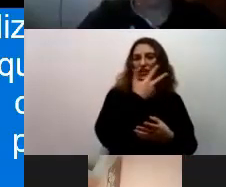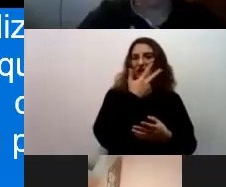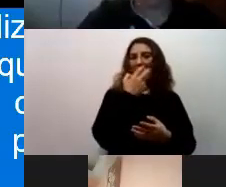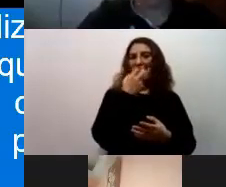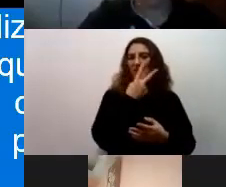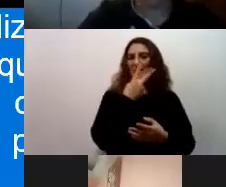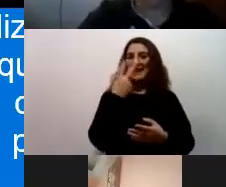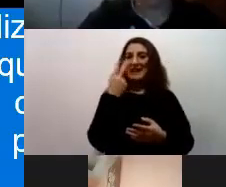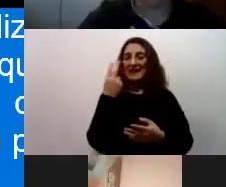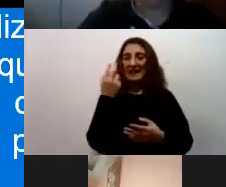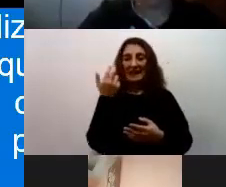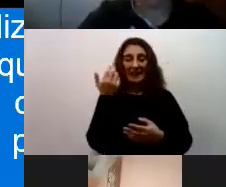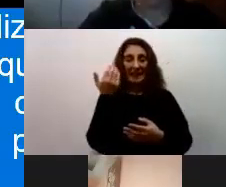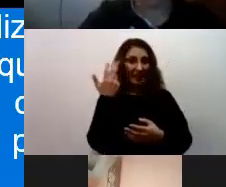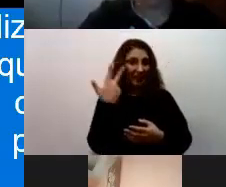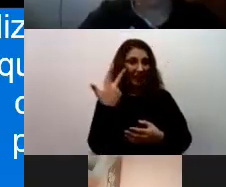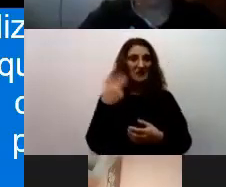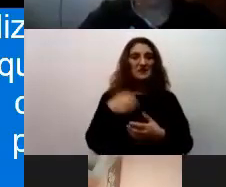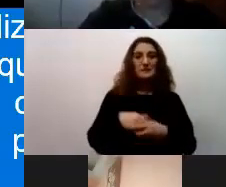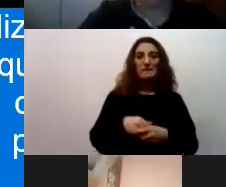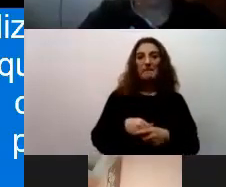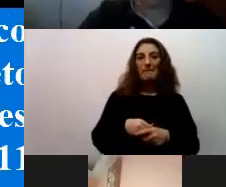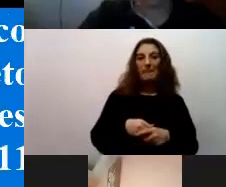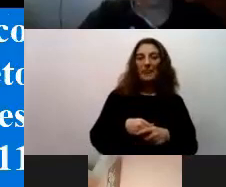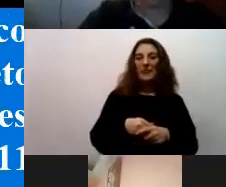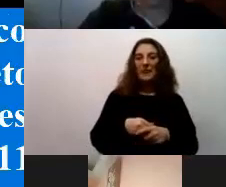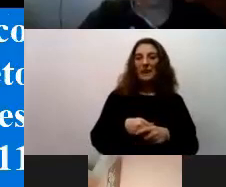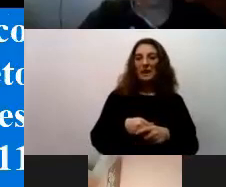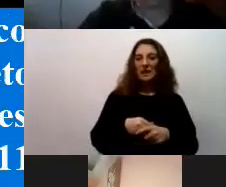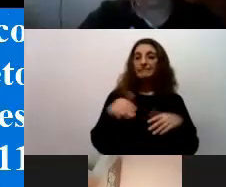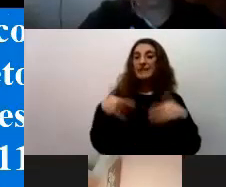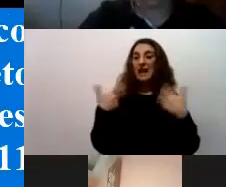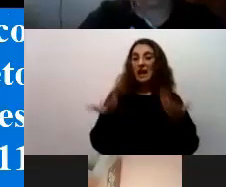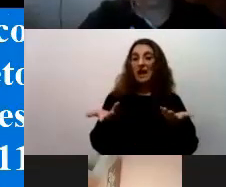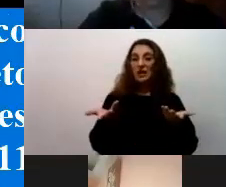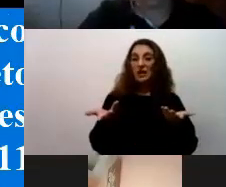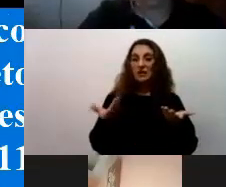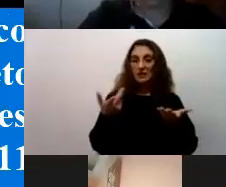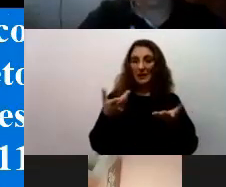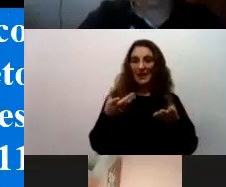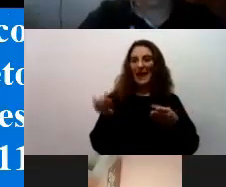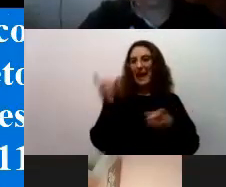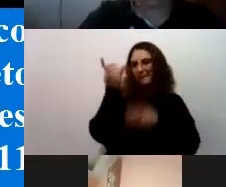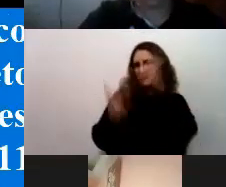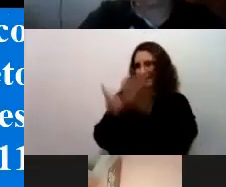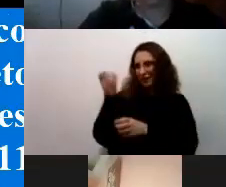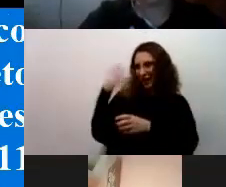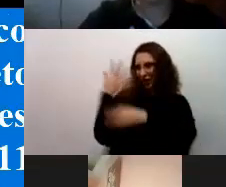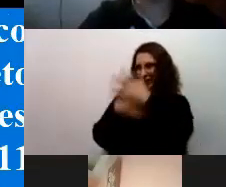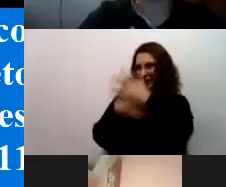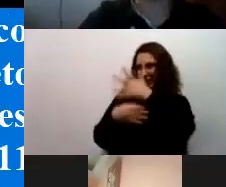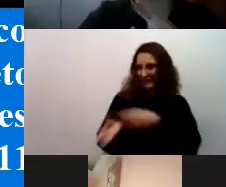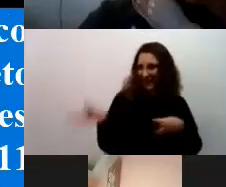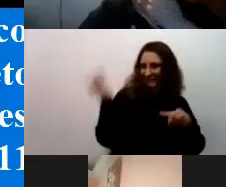324-3569, entre otros. Por ello, para lograr la plena integración de la vida social de las personas con